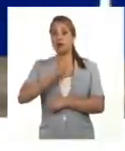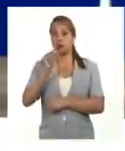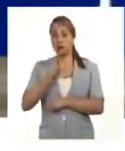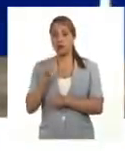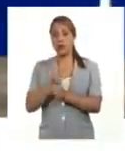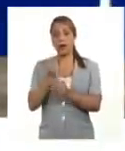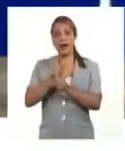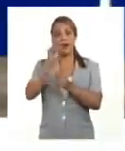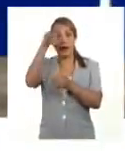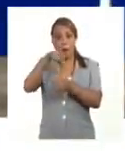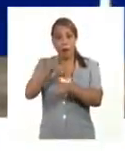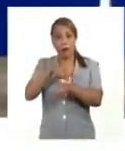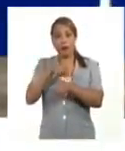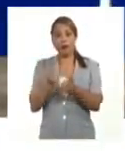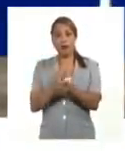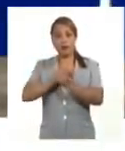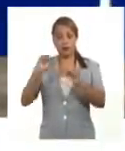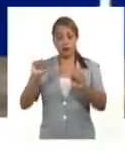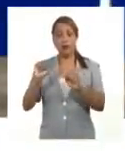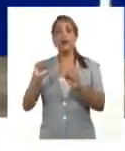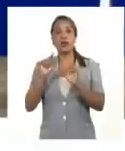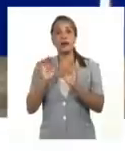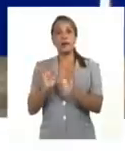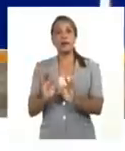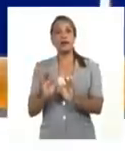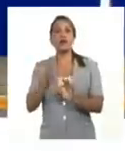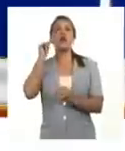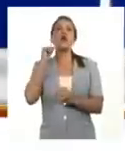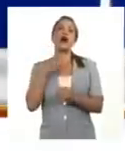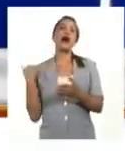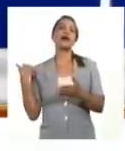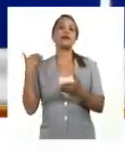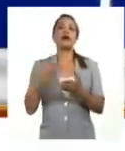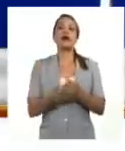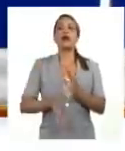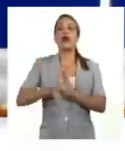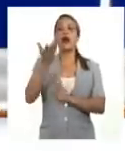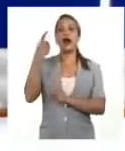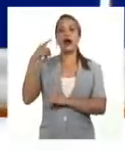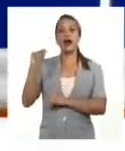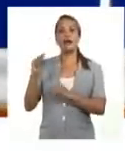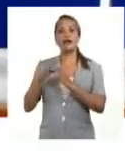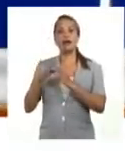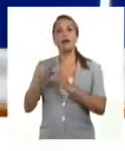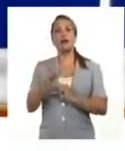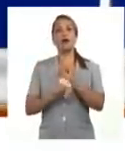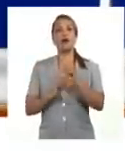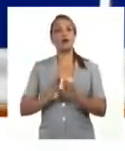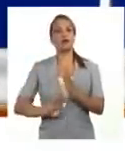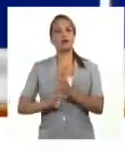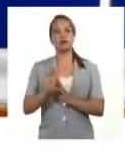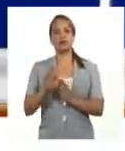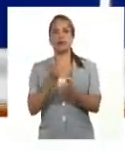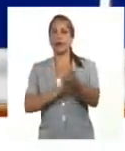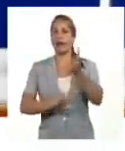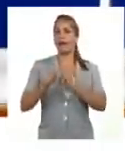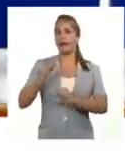en el hotel en el momento del accidente, hoy tenemos ya de alta médica y recuperándose de las